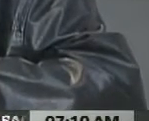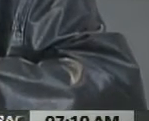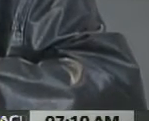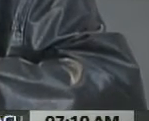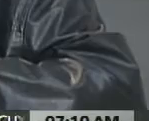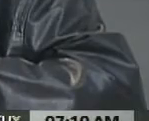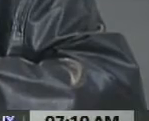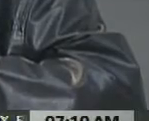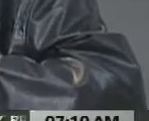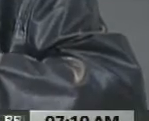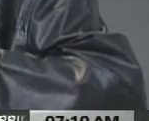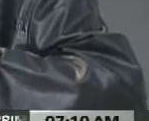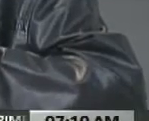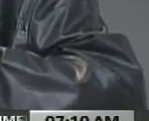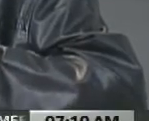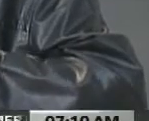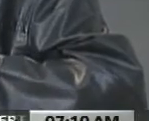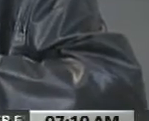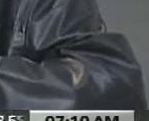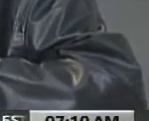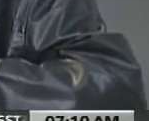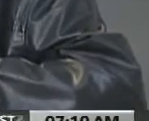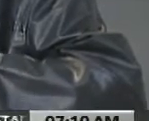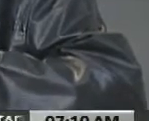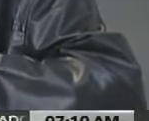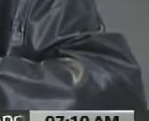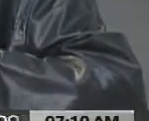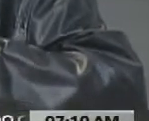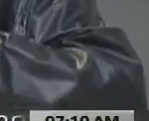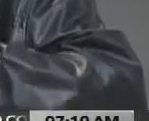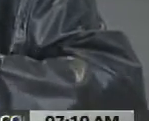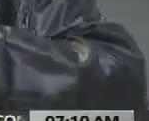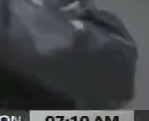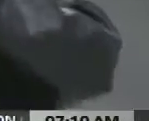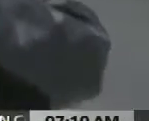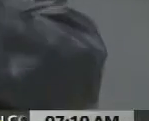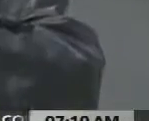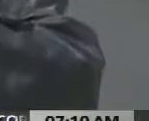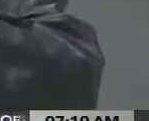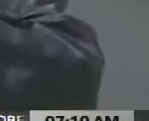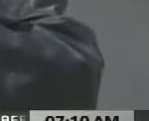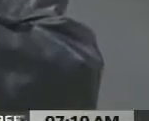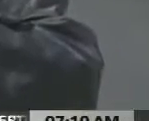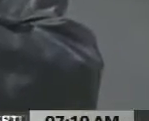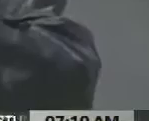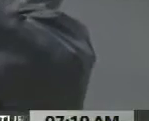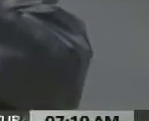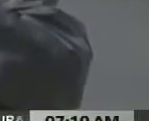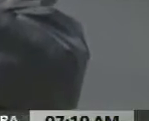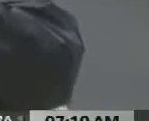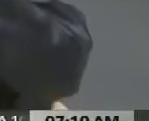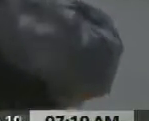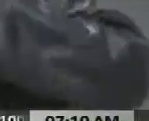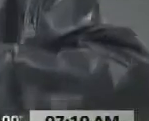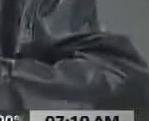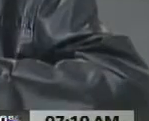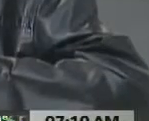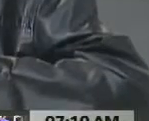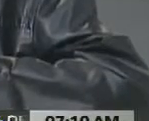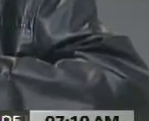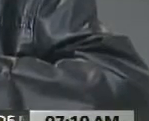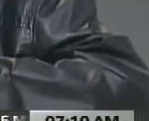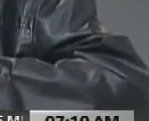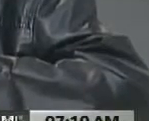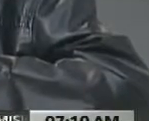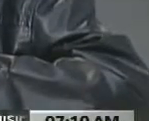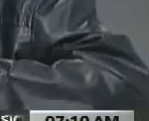concentración de ingresos, modelos tecnológicos apropiados en función de eso y de la importación